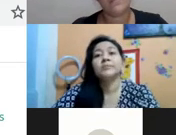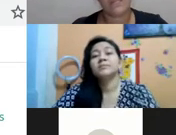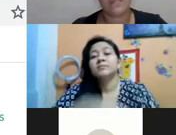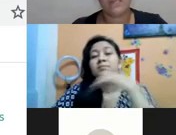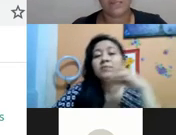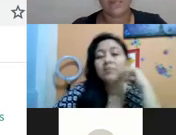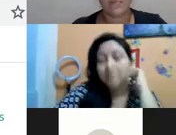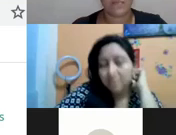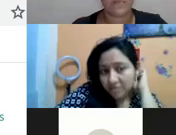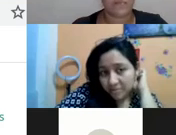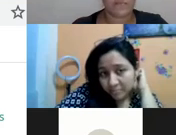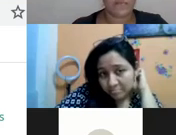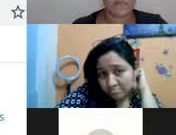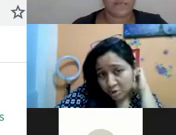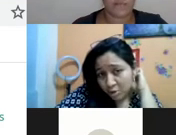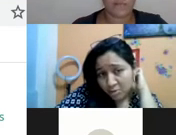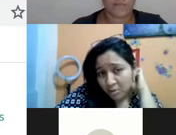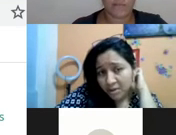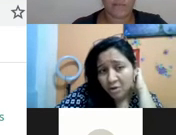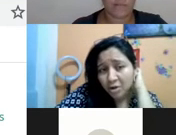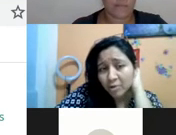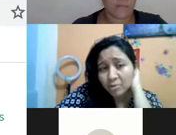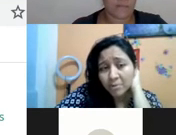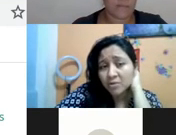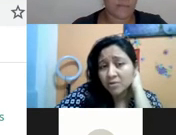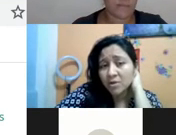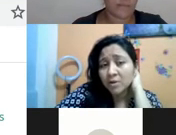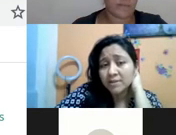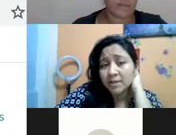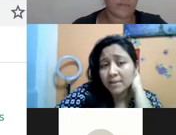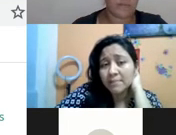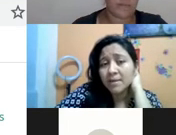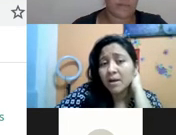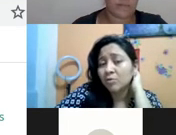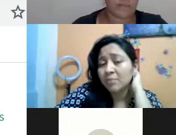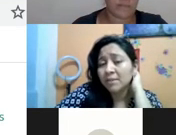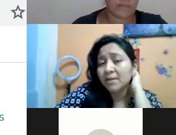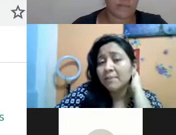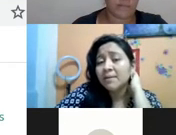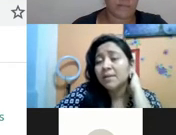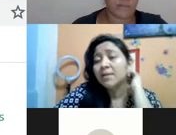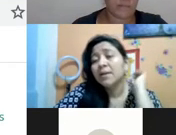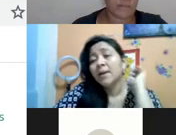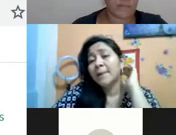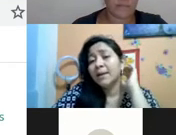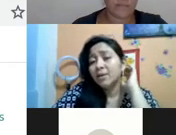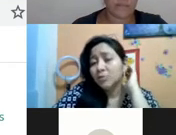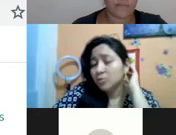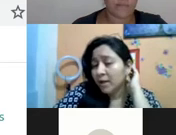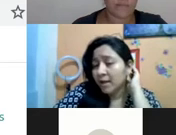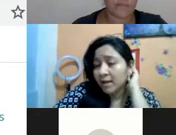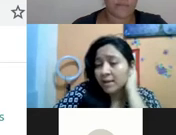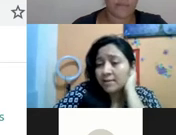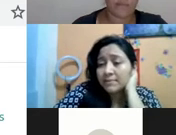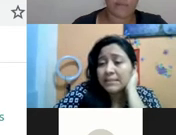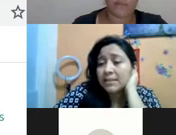ahora. ¿Sí? Entonces, yo recomiendo cualquiera de los dos, normalmente yo sí dejo que se envía automáticamente, para que no